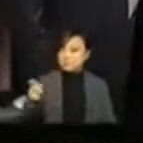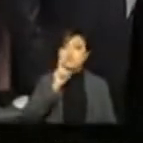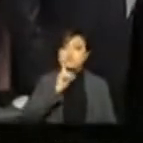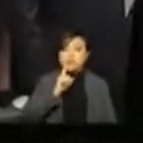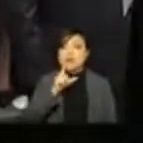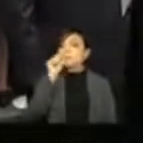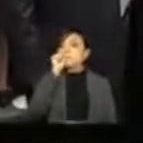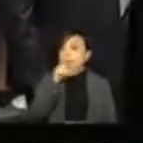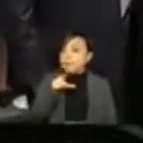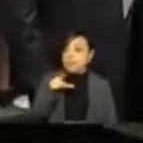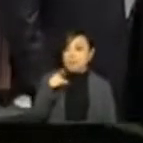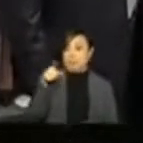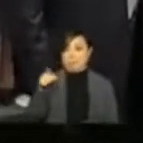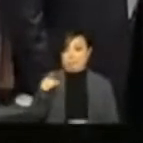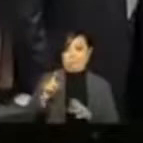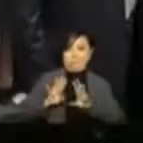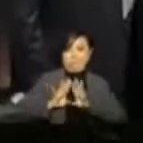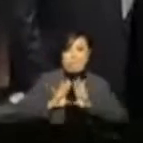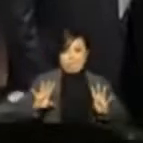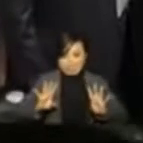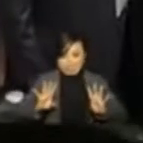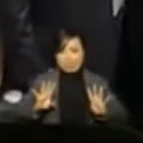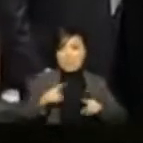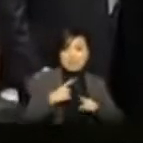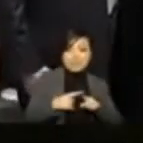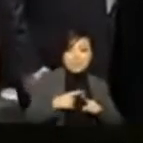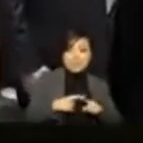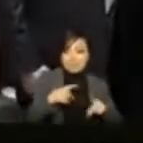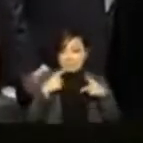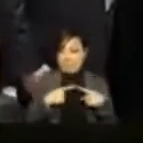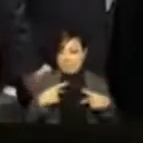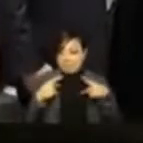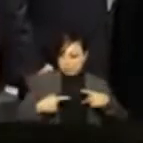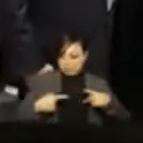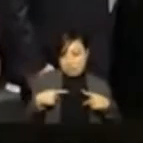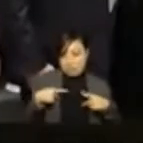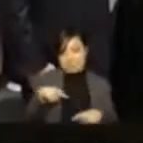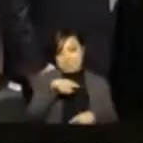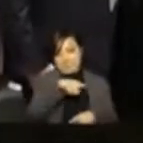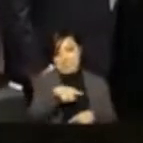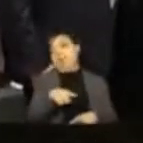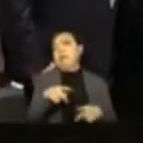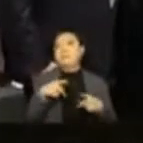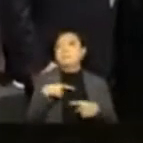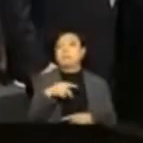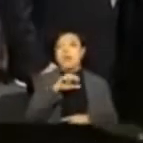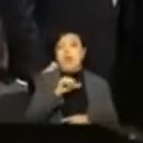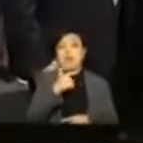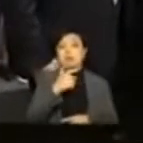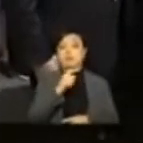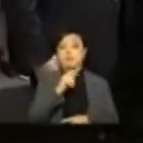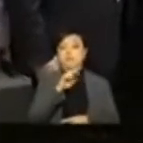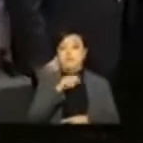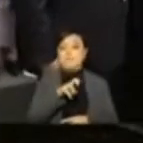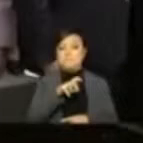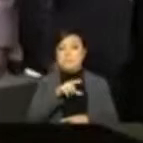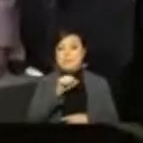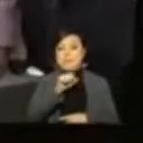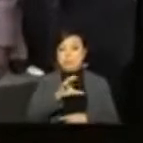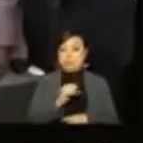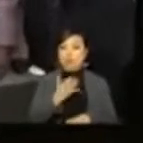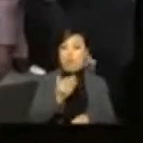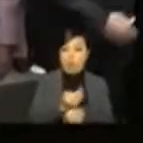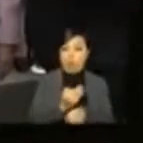meses. Yo tengo la impresión de que el PRI, es decir, si yo fuera, bueno, yo nunca iba a decir